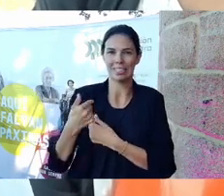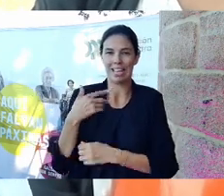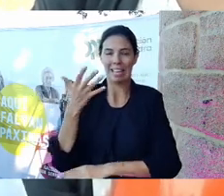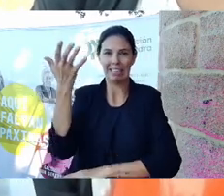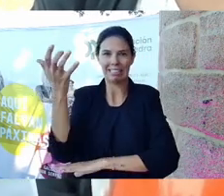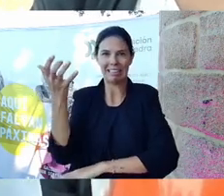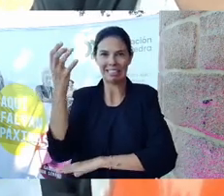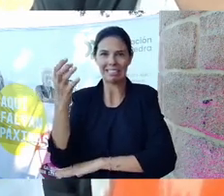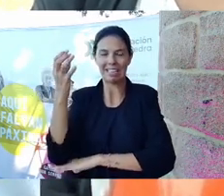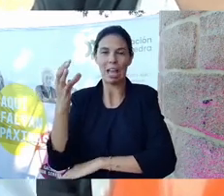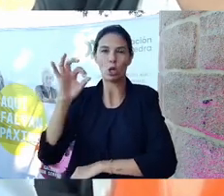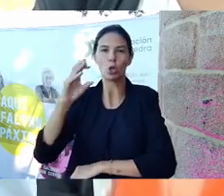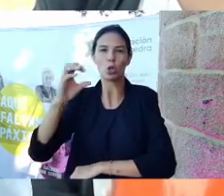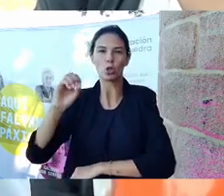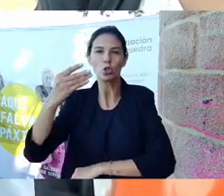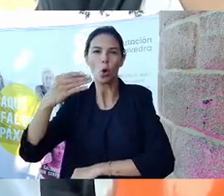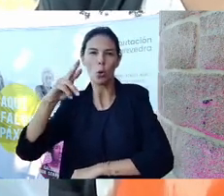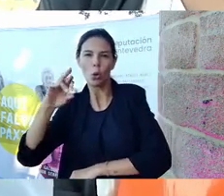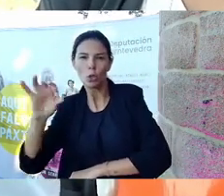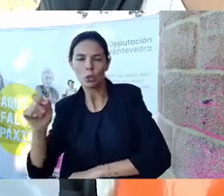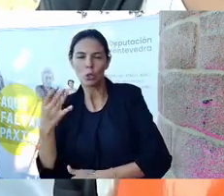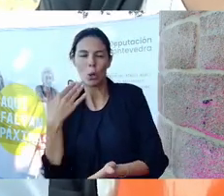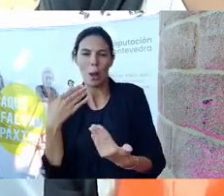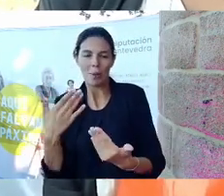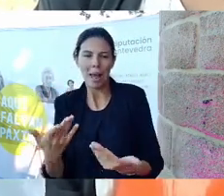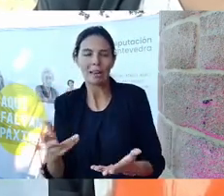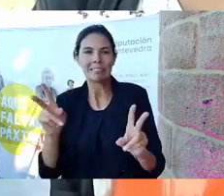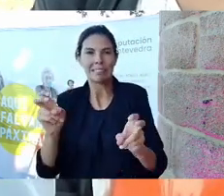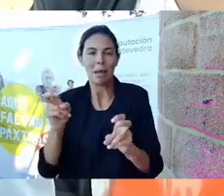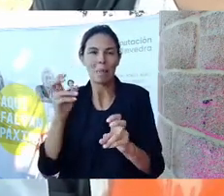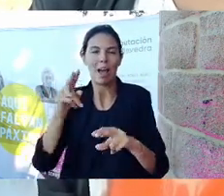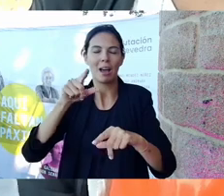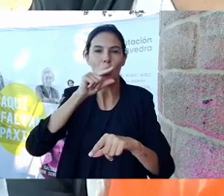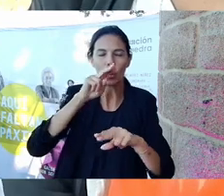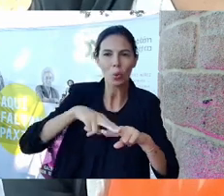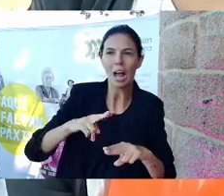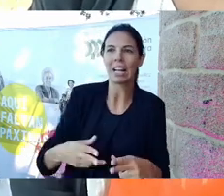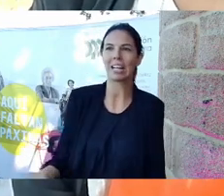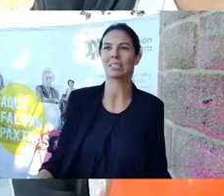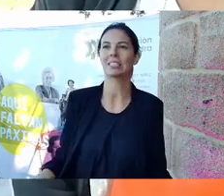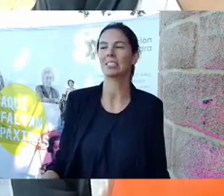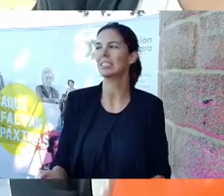connosco no castelo de Villasobroso, non de Urraca, o sea,